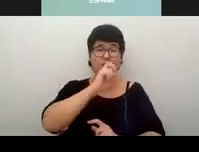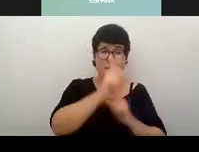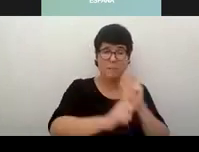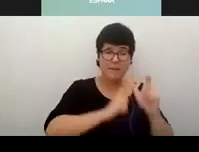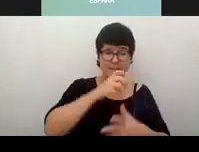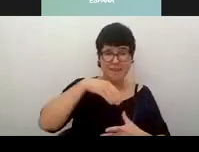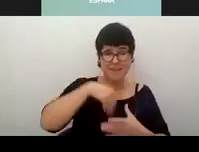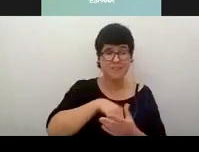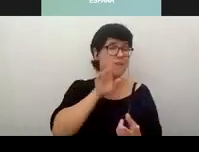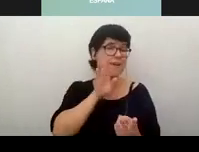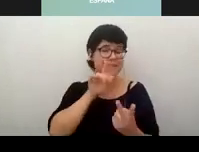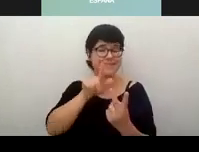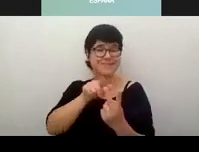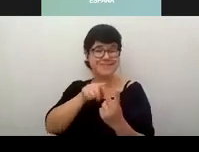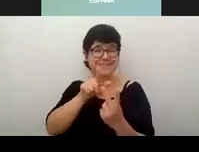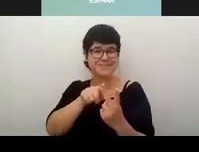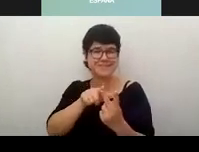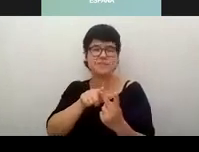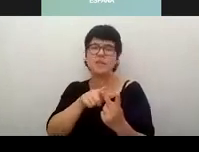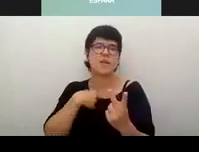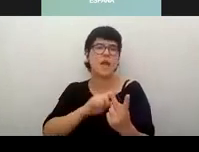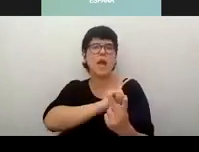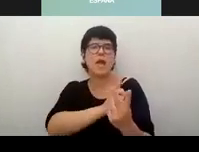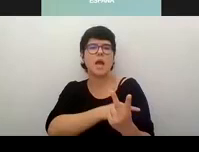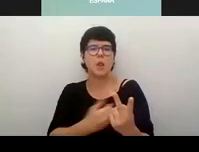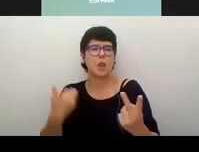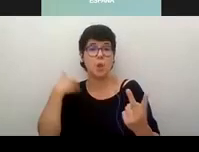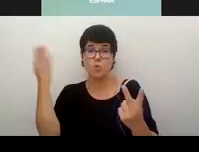firmicutes que comentábamos ahora, y hay una ausencia de ejercicio físico,